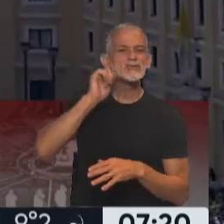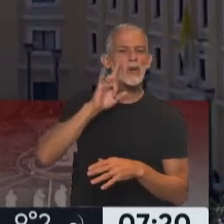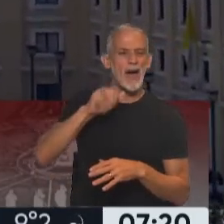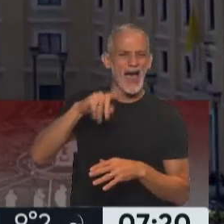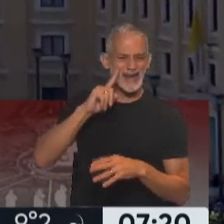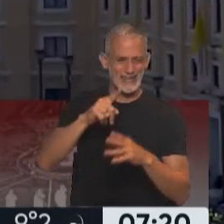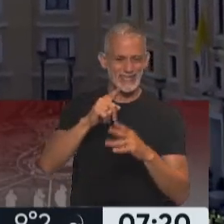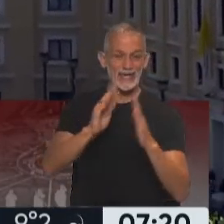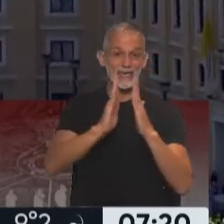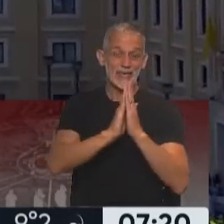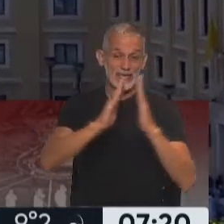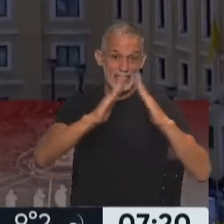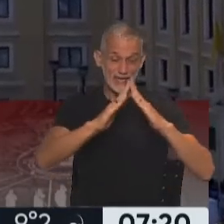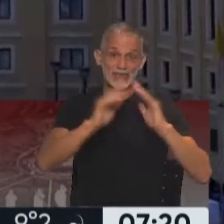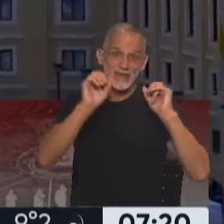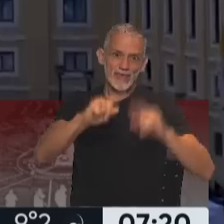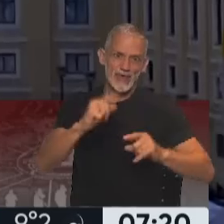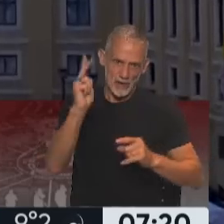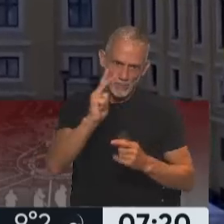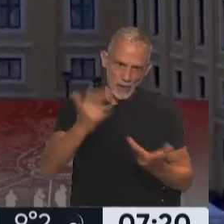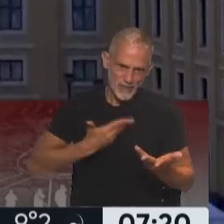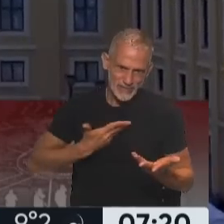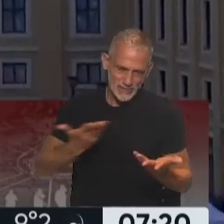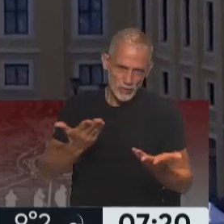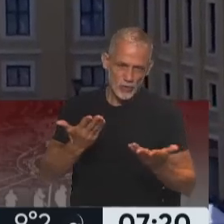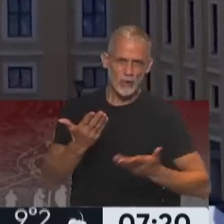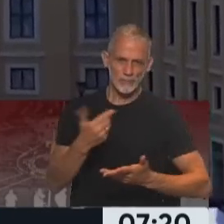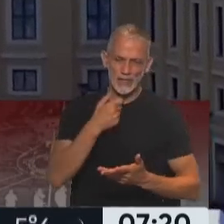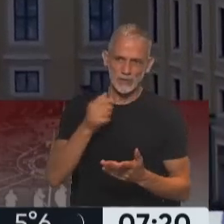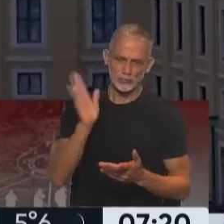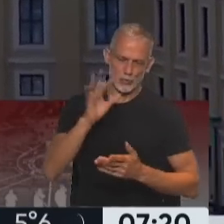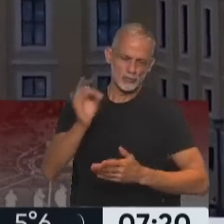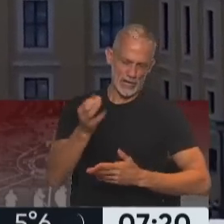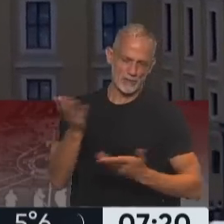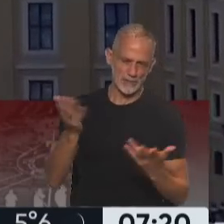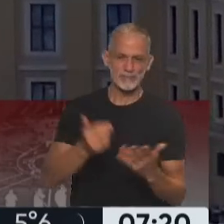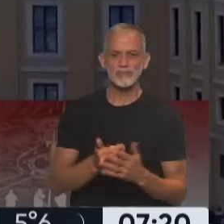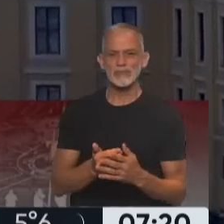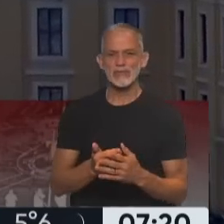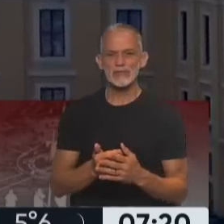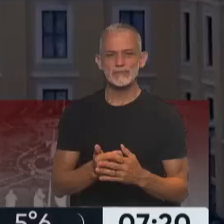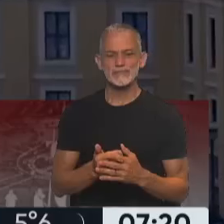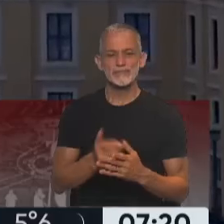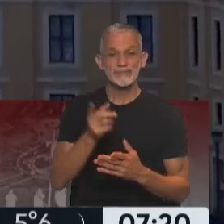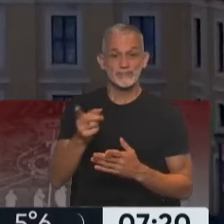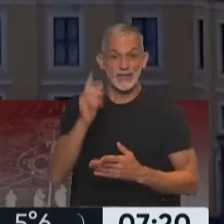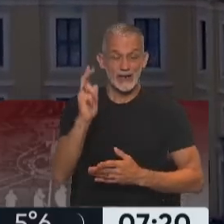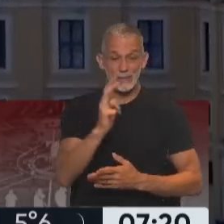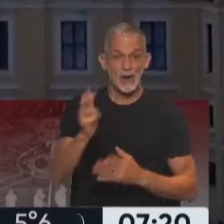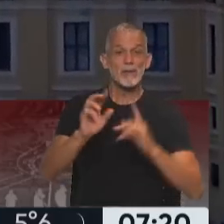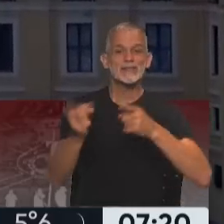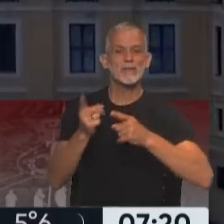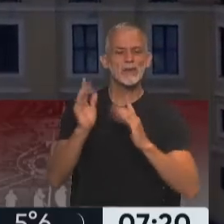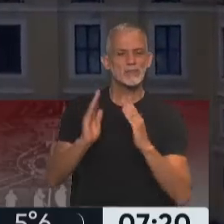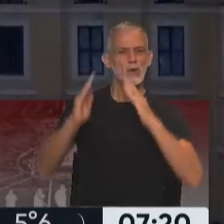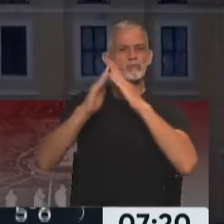así, que pertenece también al Papa, porque el Papa, que quiero que todos lo sabrán naturalmente, que el Papa es también